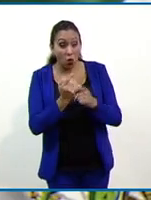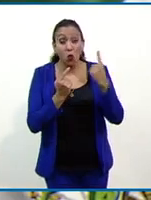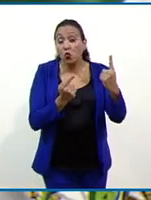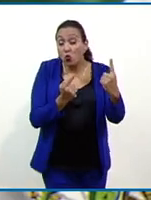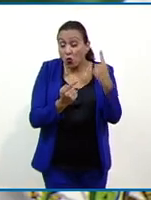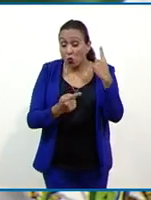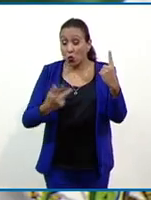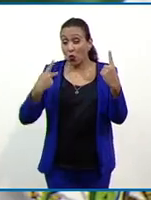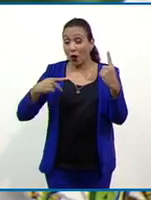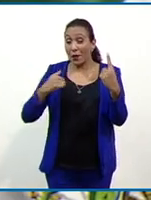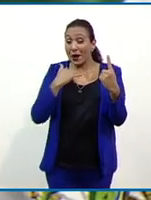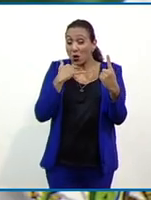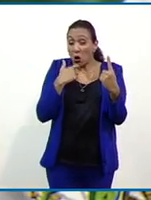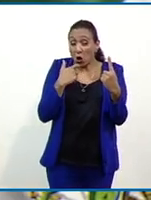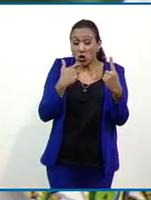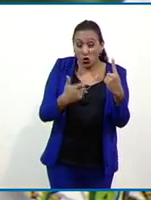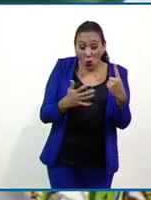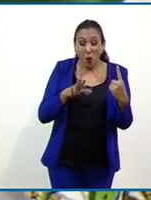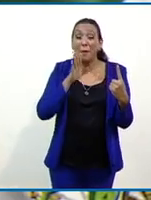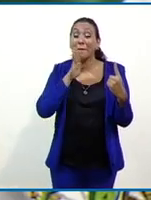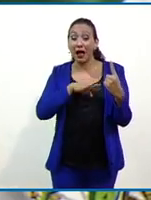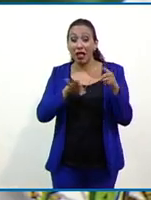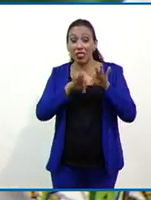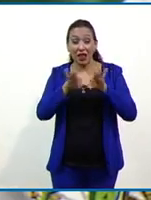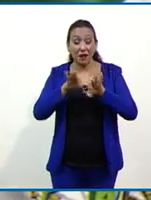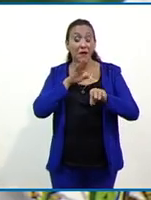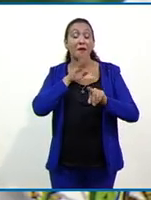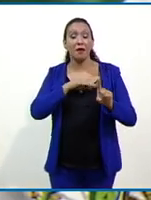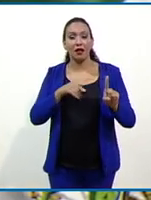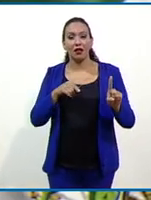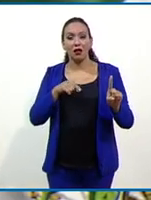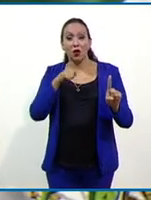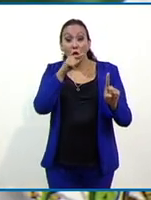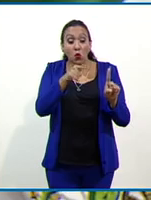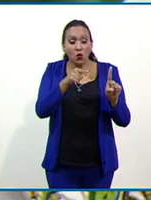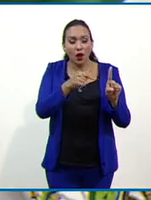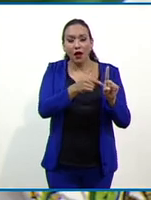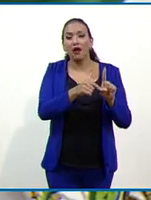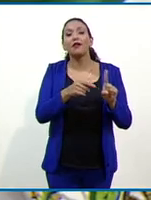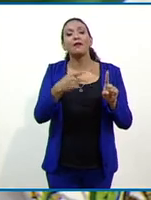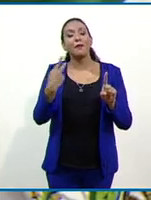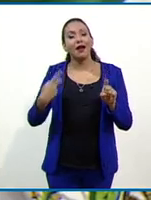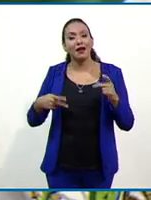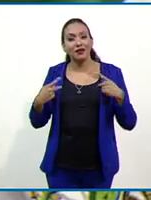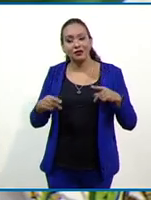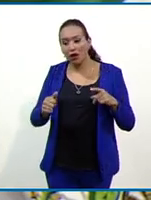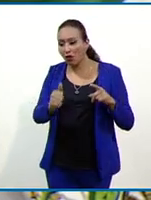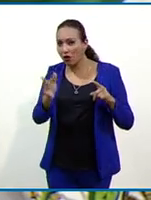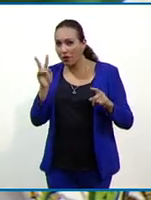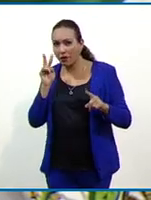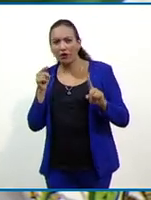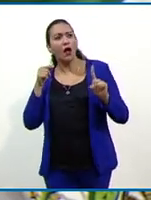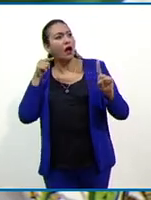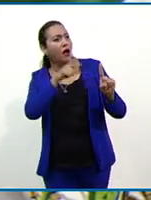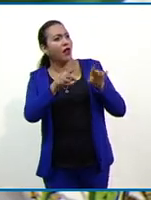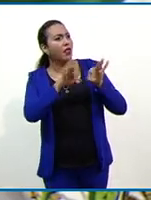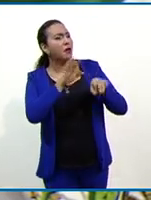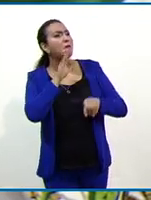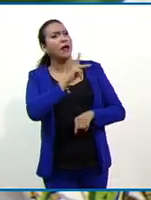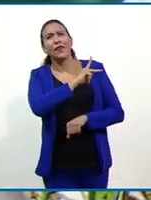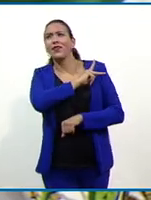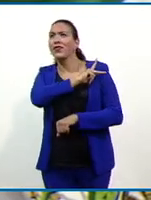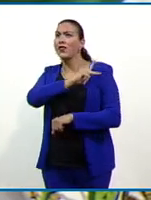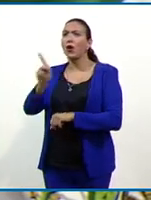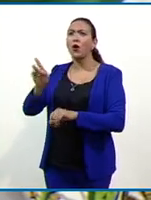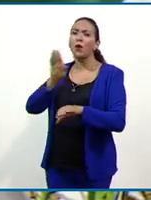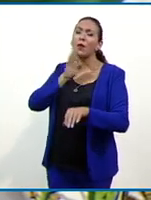en cualquiera de sus formas, porque hay muchas, nos perjudica a todos. Crea una imagen equivocada